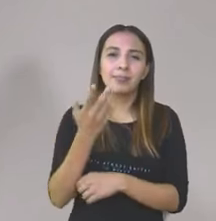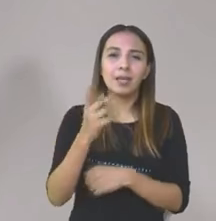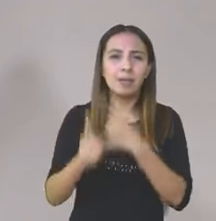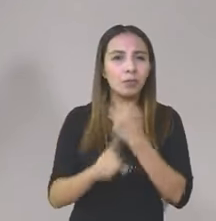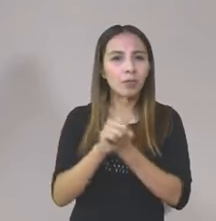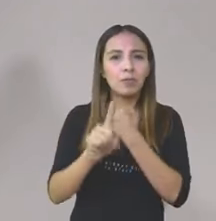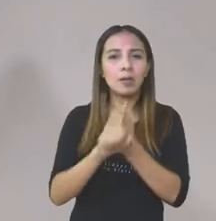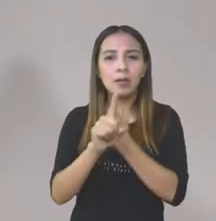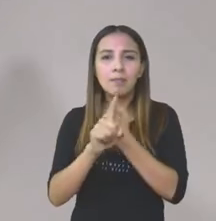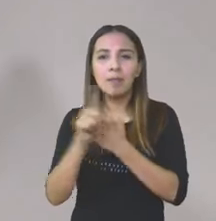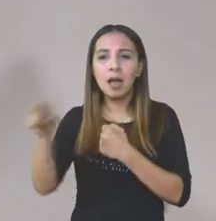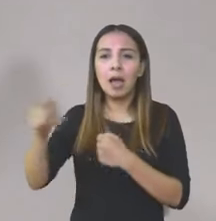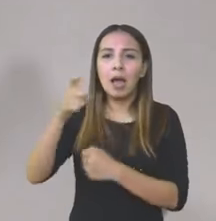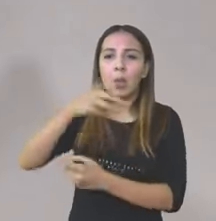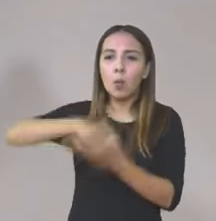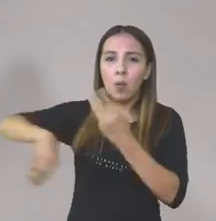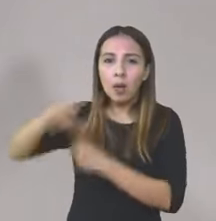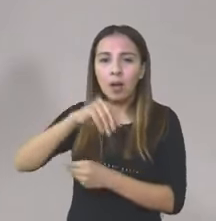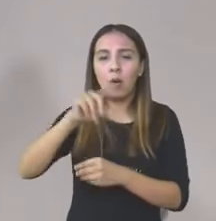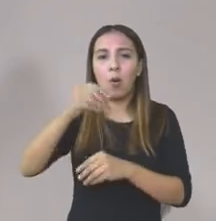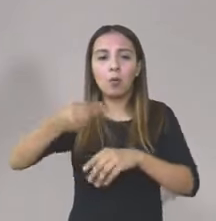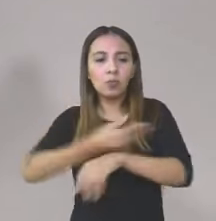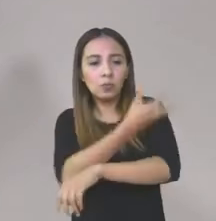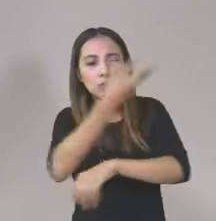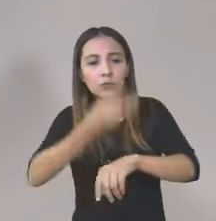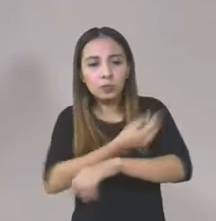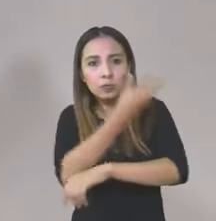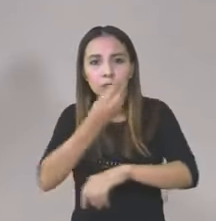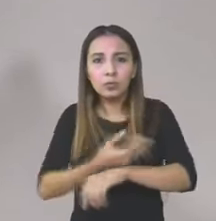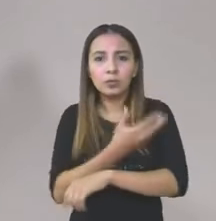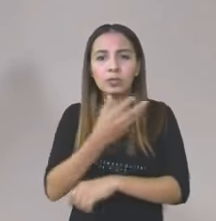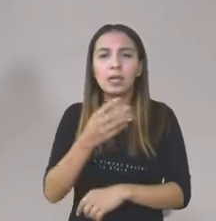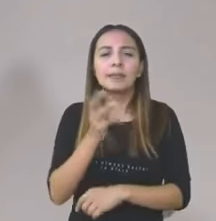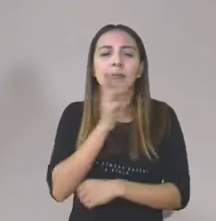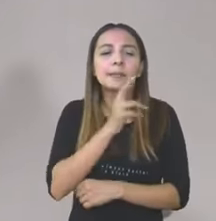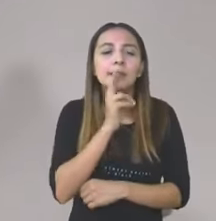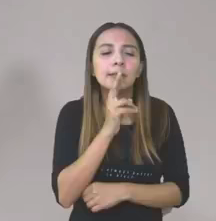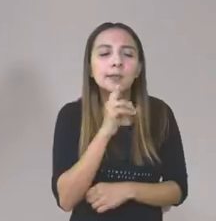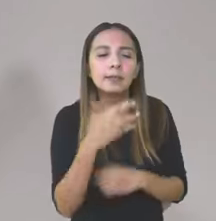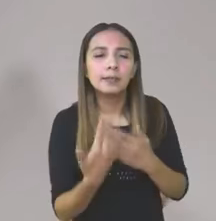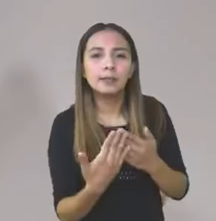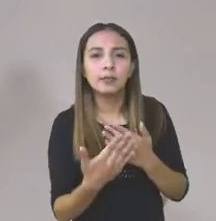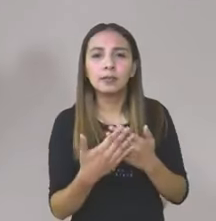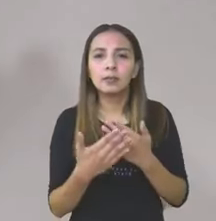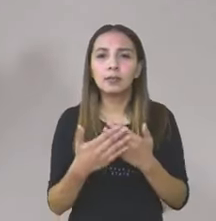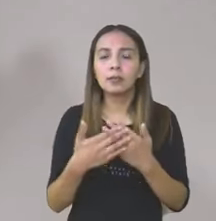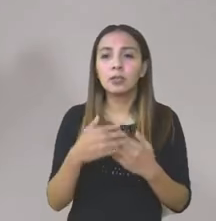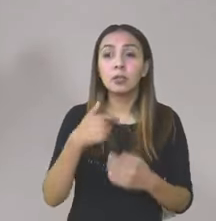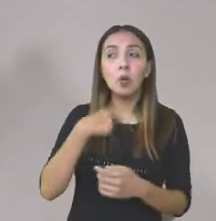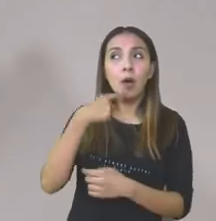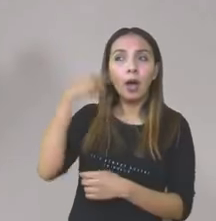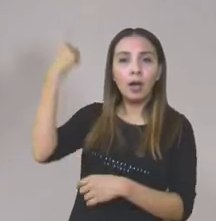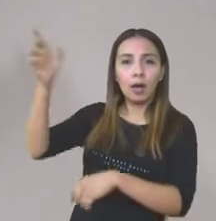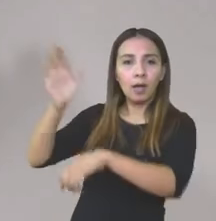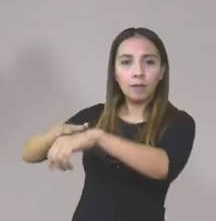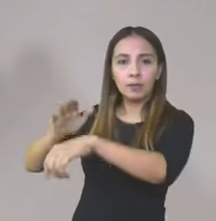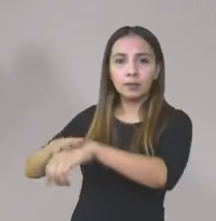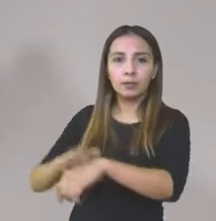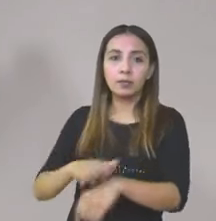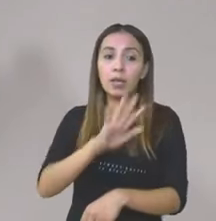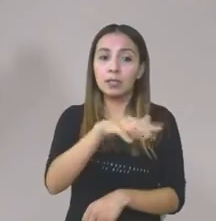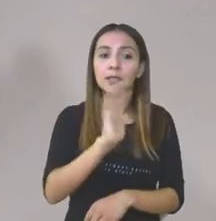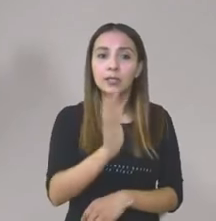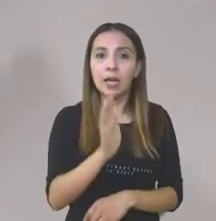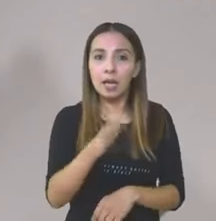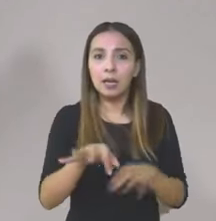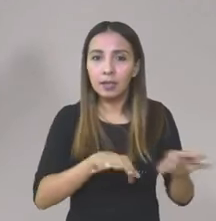flujo inverso, hay una fuga en el acueducto Morelos, ya merito van a tener agua. pasaré el reporte, ya están trabajando en